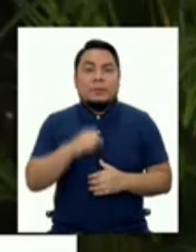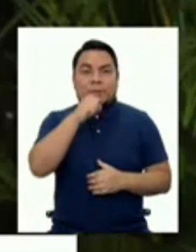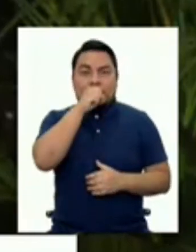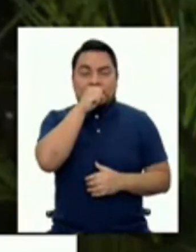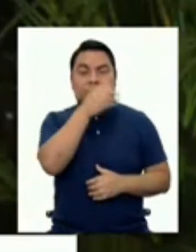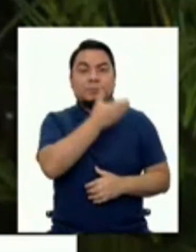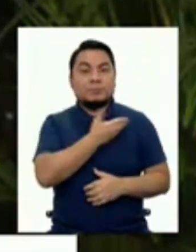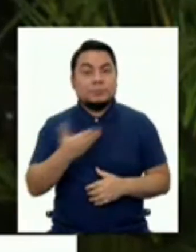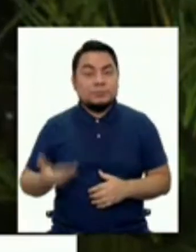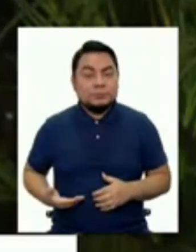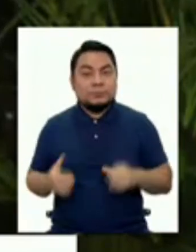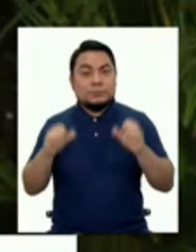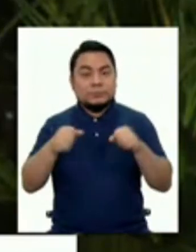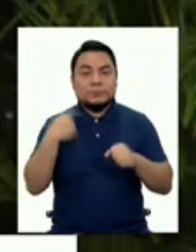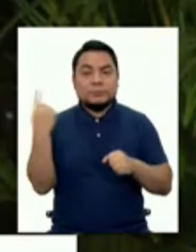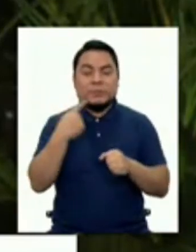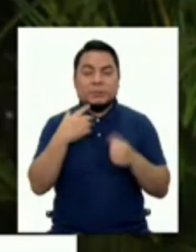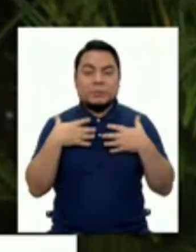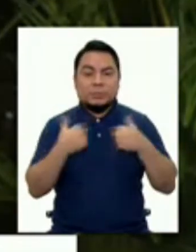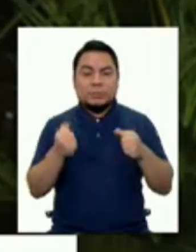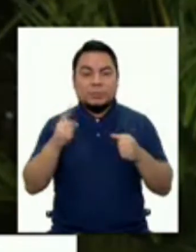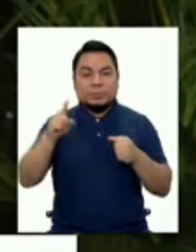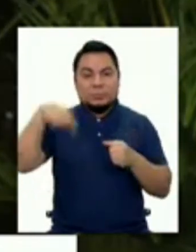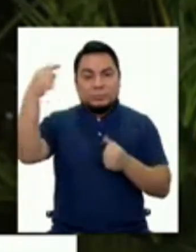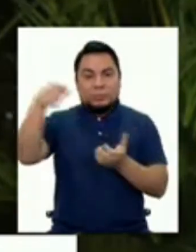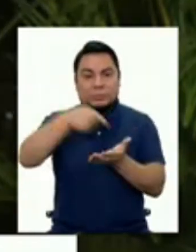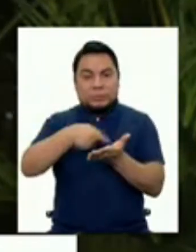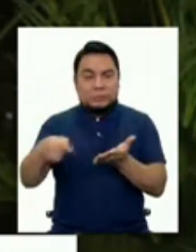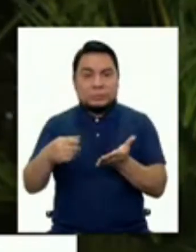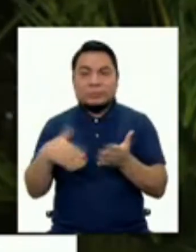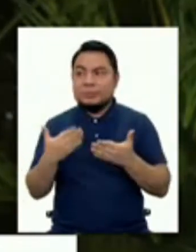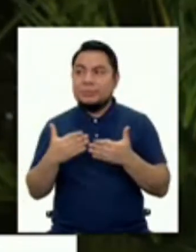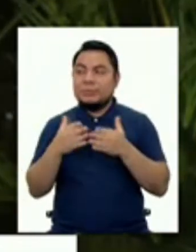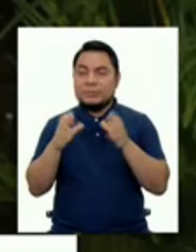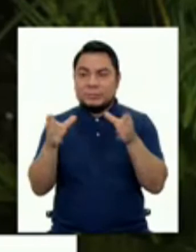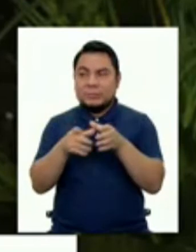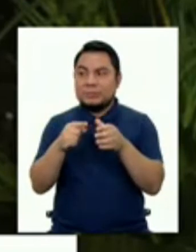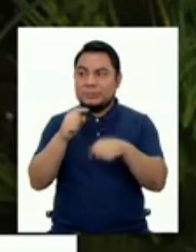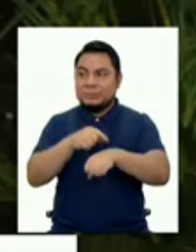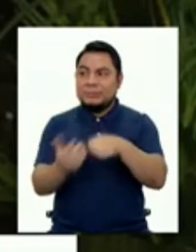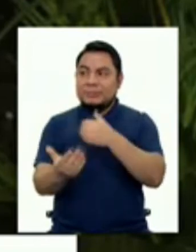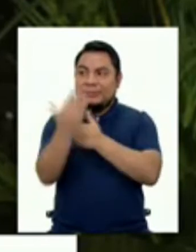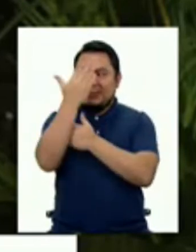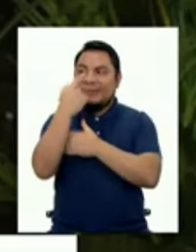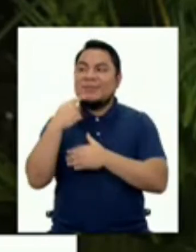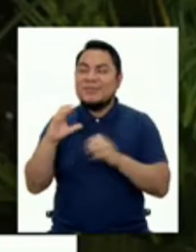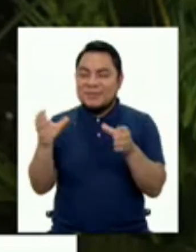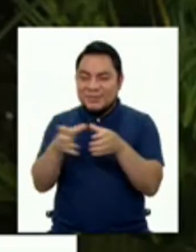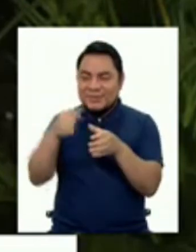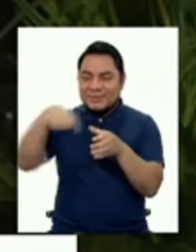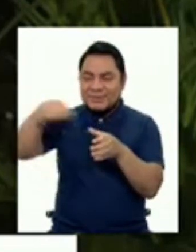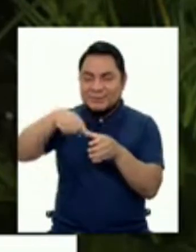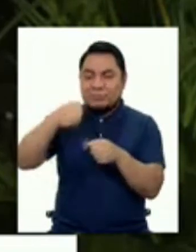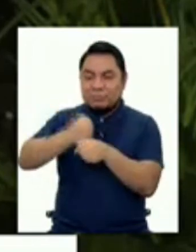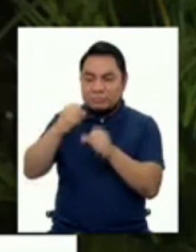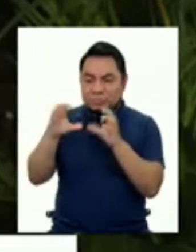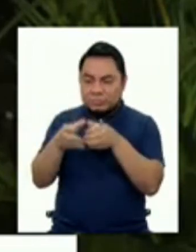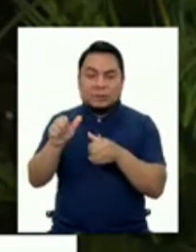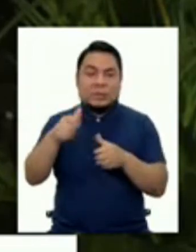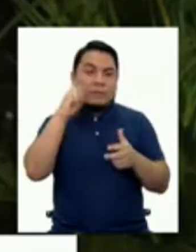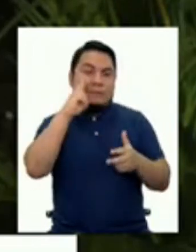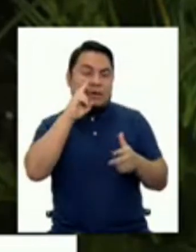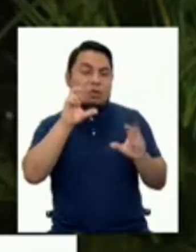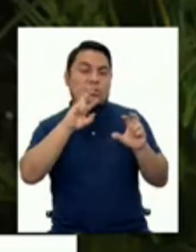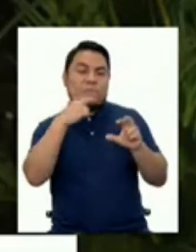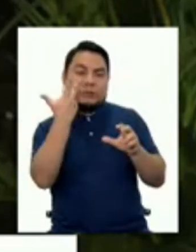sido citado el ministro de Salud a las 8 de la mañana para una comisión, al mediodía para otra comisión y el día viernes para una tercera